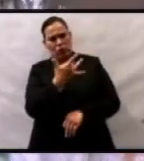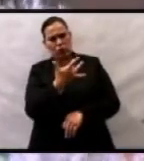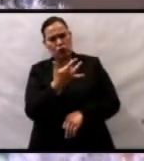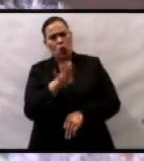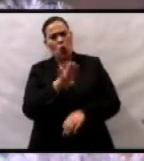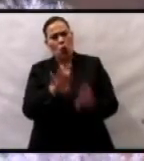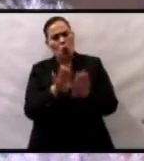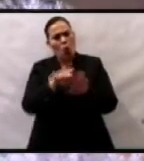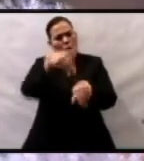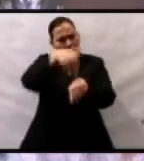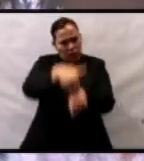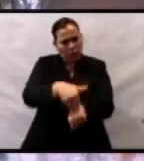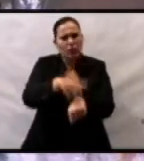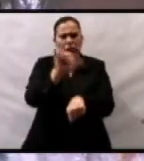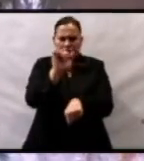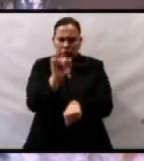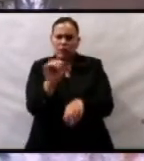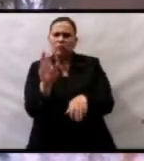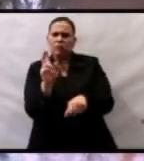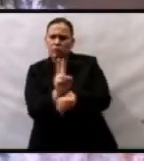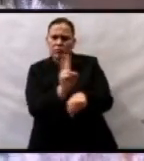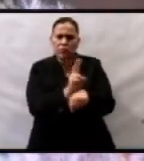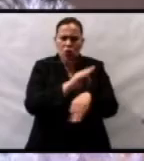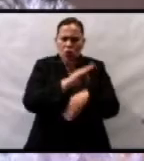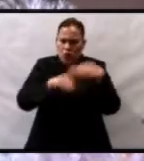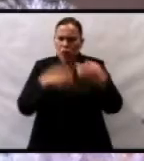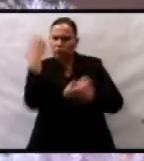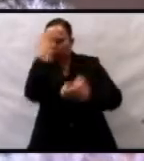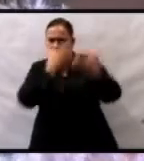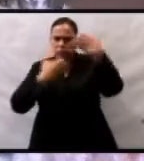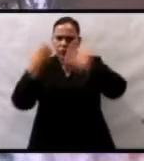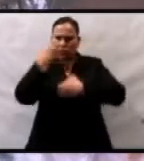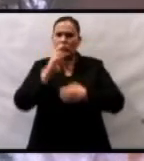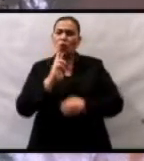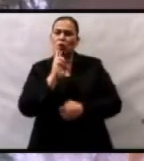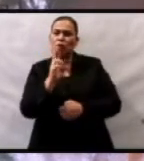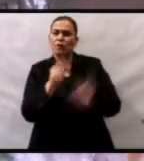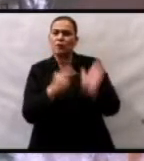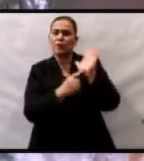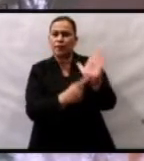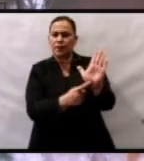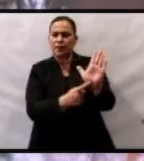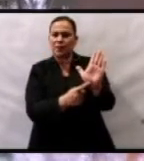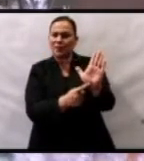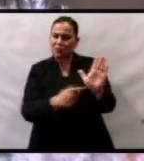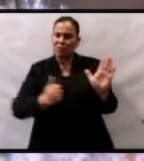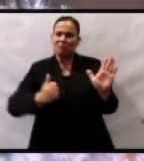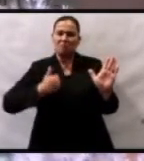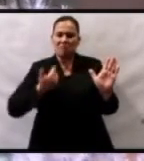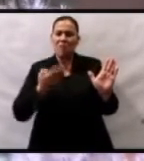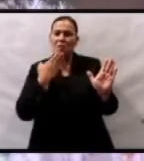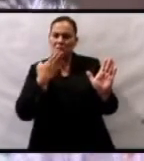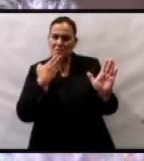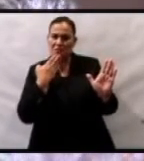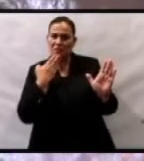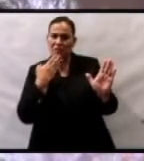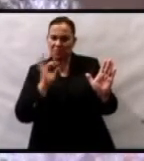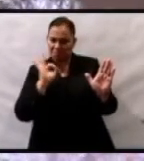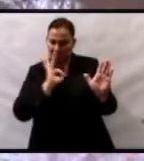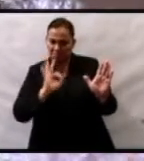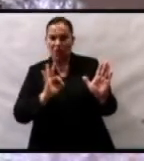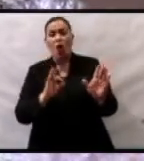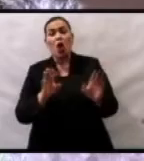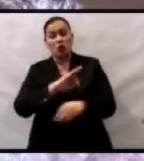nos sometimos a las evaluaciones de diversos organismos. Los resultados son muy satisfactorios. Dejamos de estar